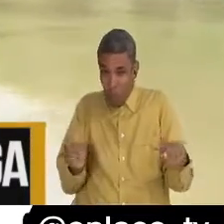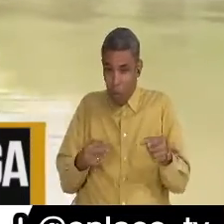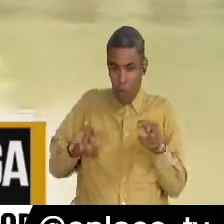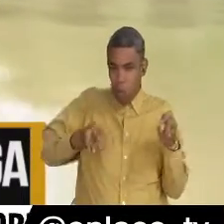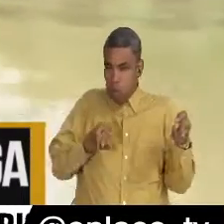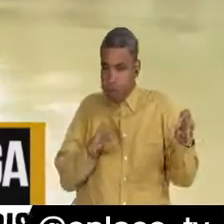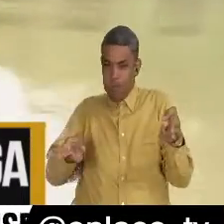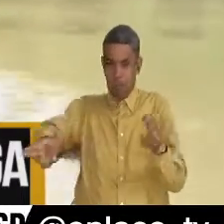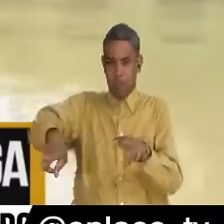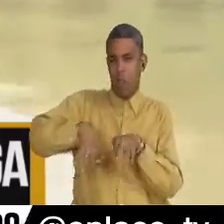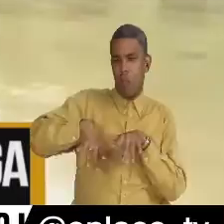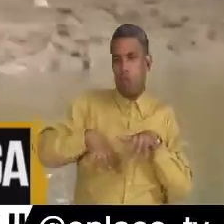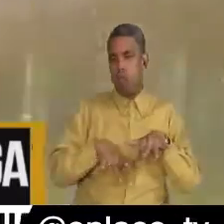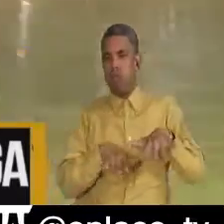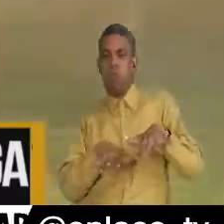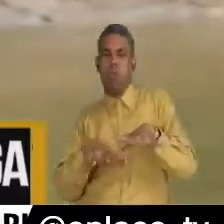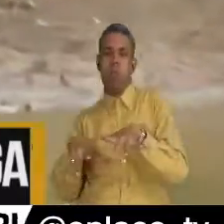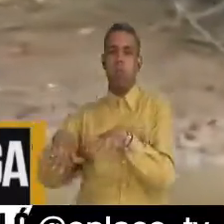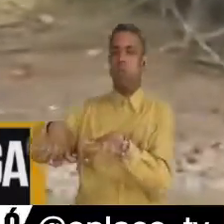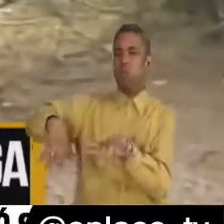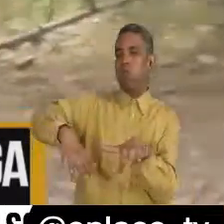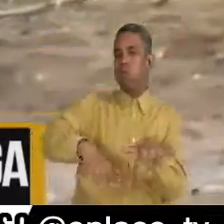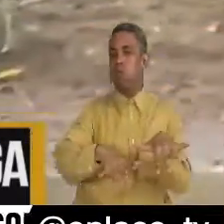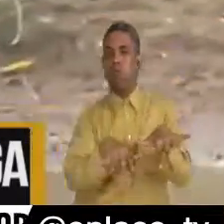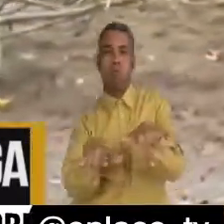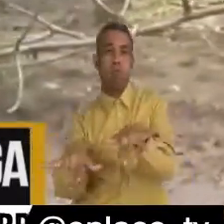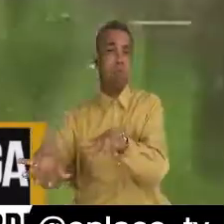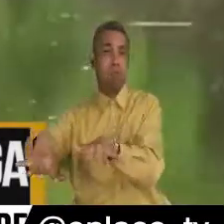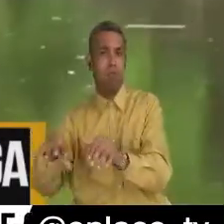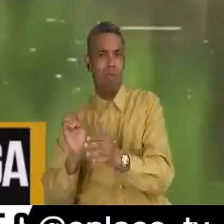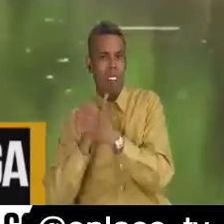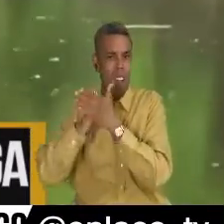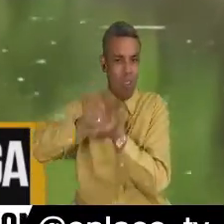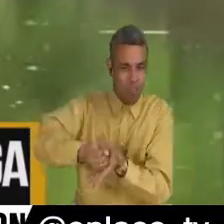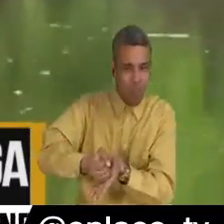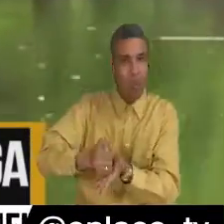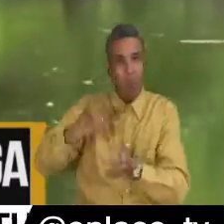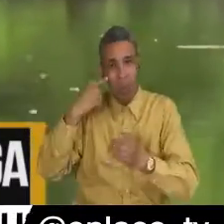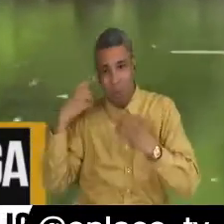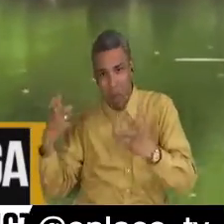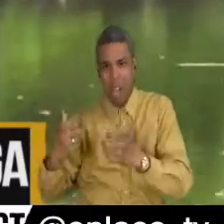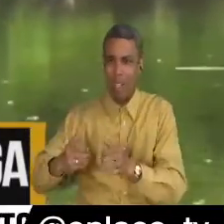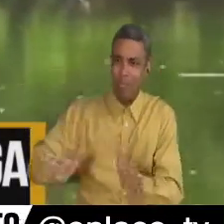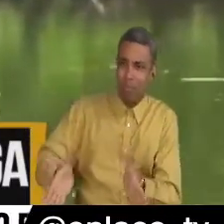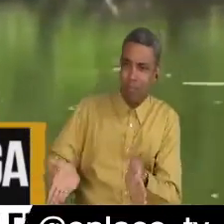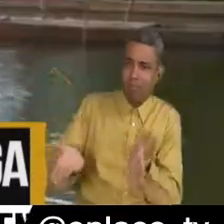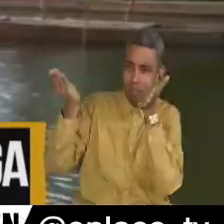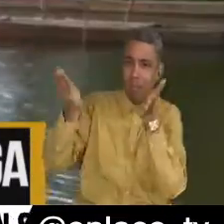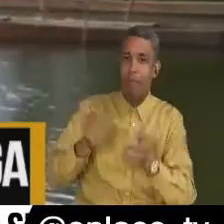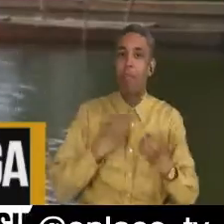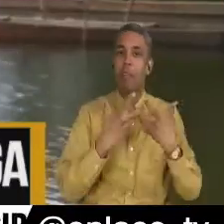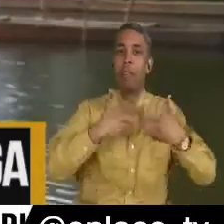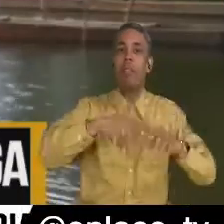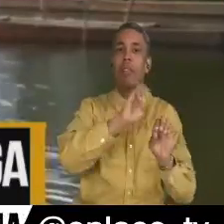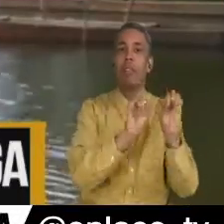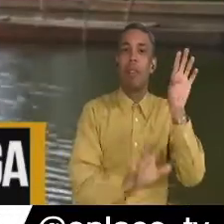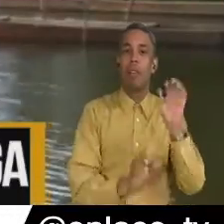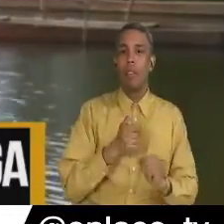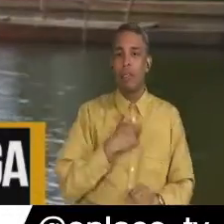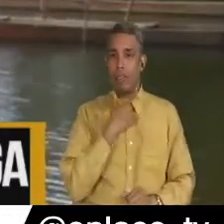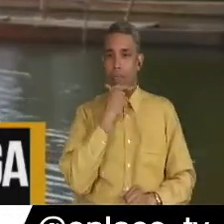cambios que se generarán a largo plazo con la operación de la central hidroeléctrica Sogamoso en el lecho de río, Isagen adelanta una novedosa obra